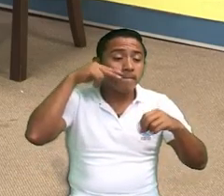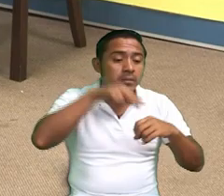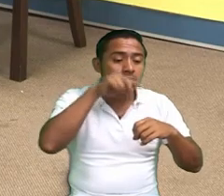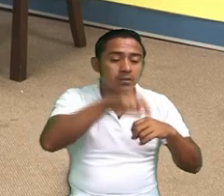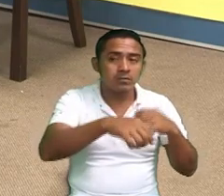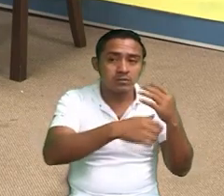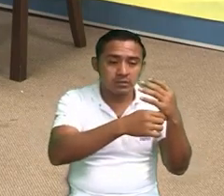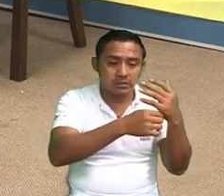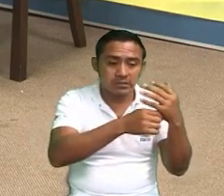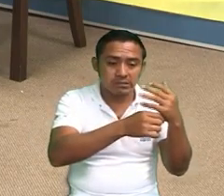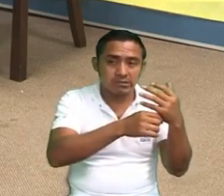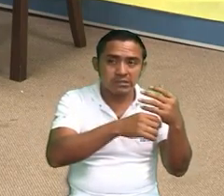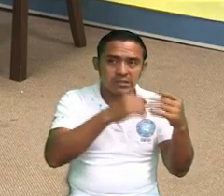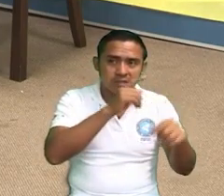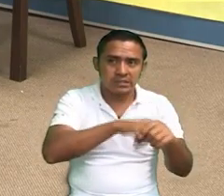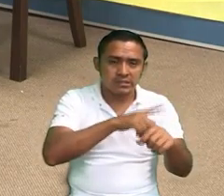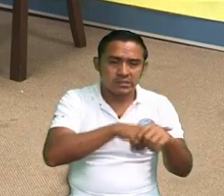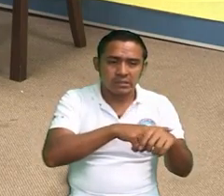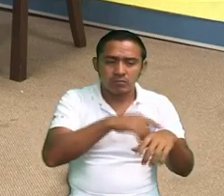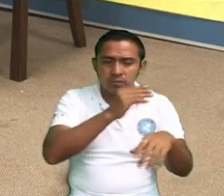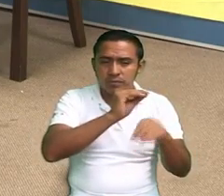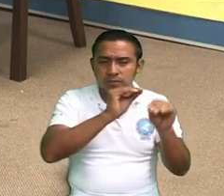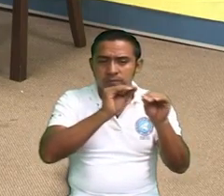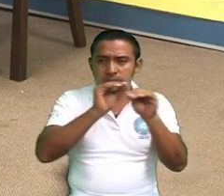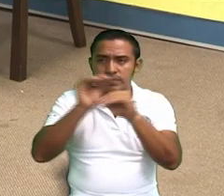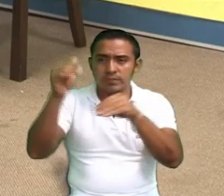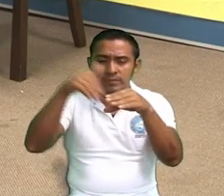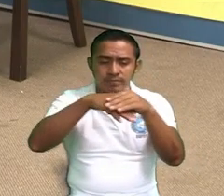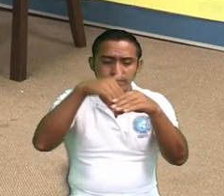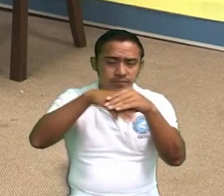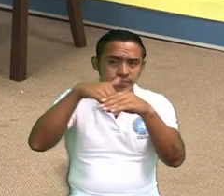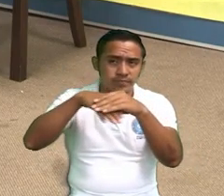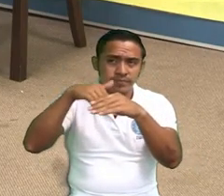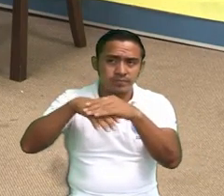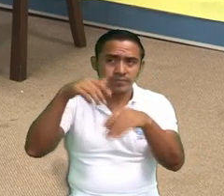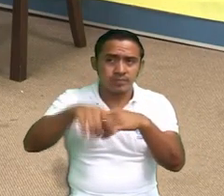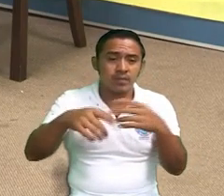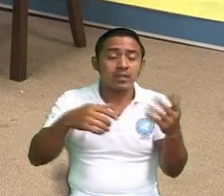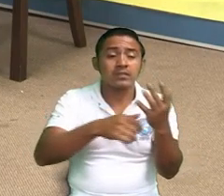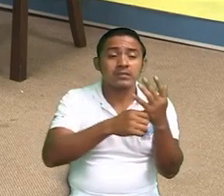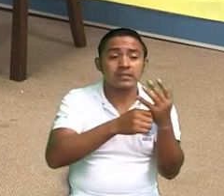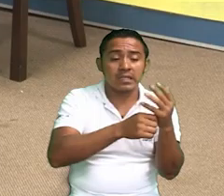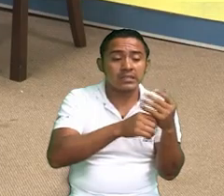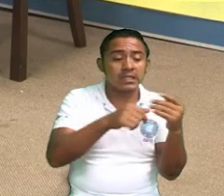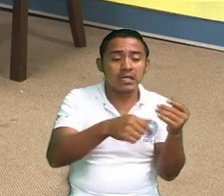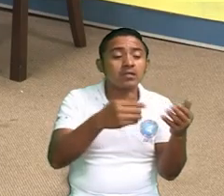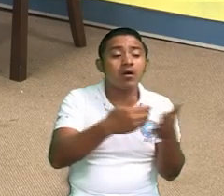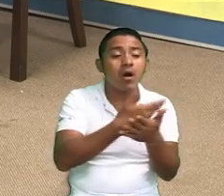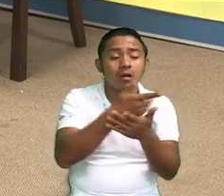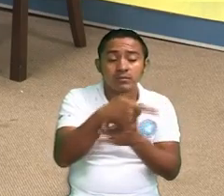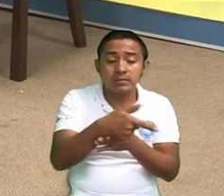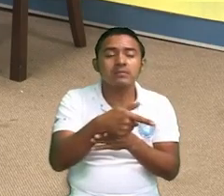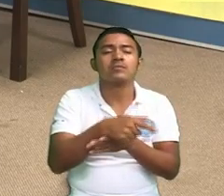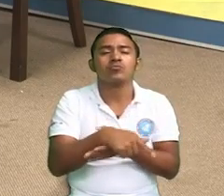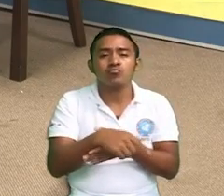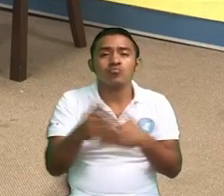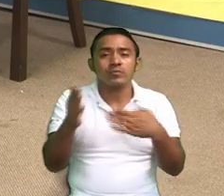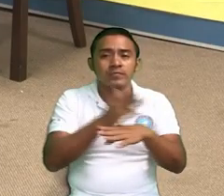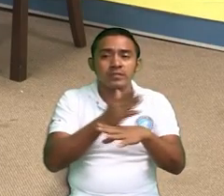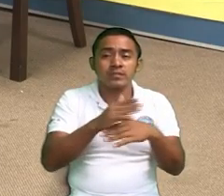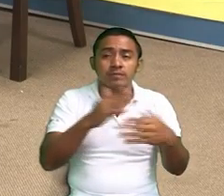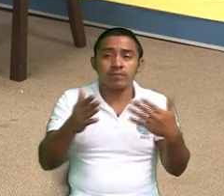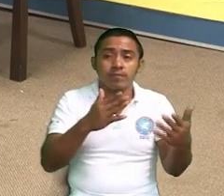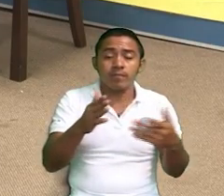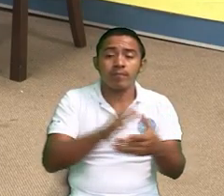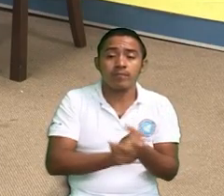la carne realmente ya tiene mucho tiempo de estar almacenada a la carne de corte reciente. Los